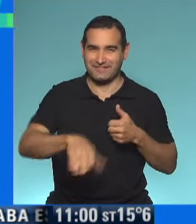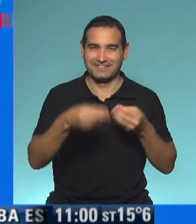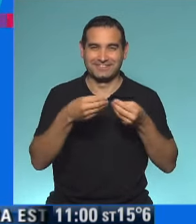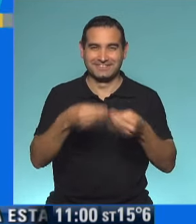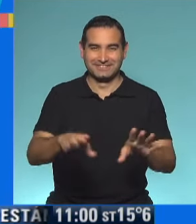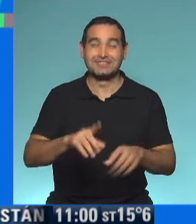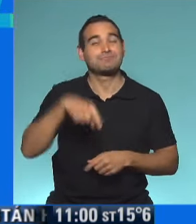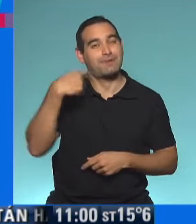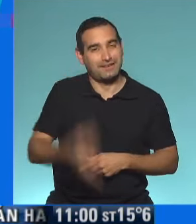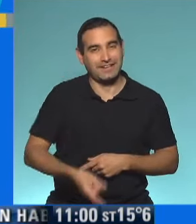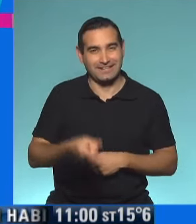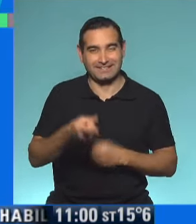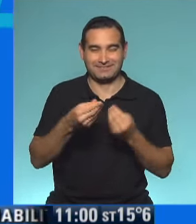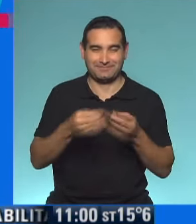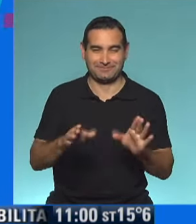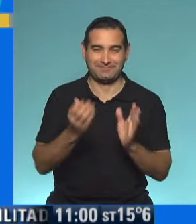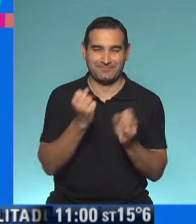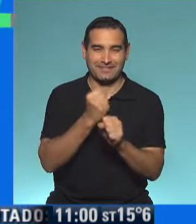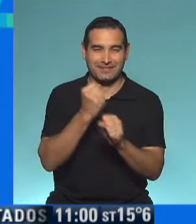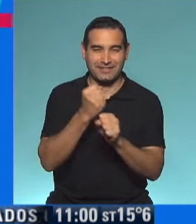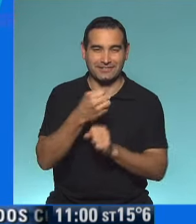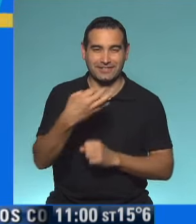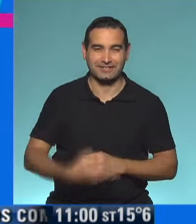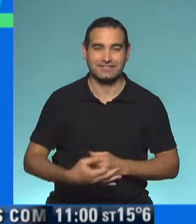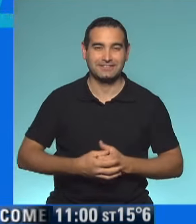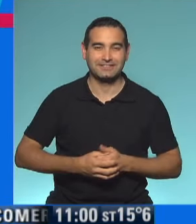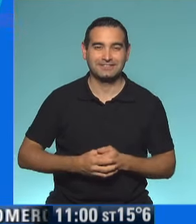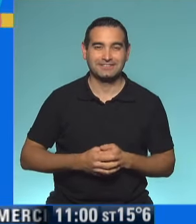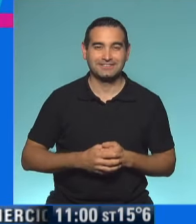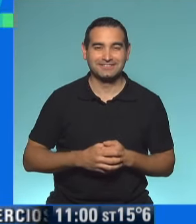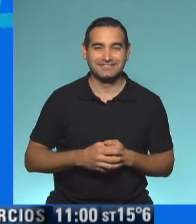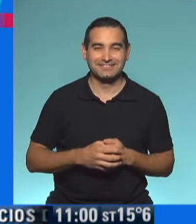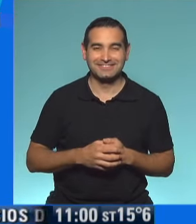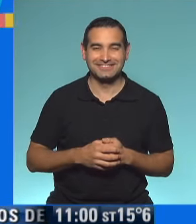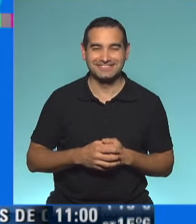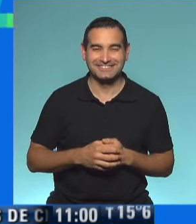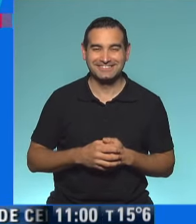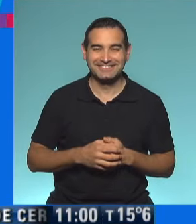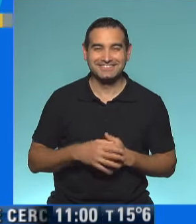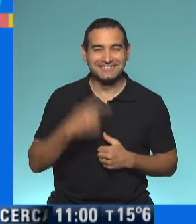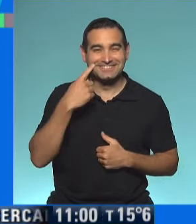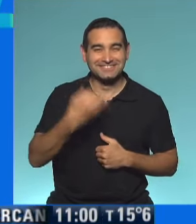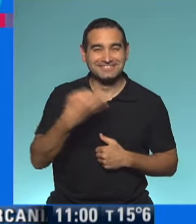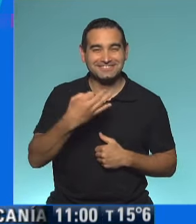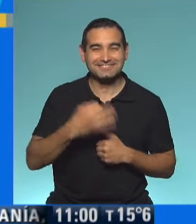cuaderno mañana, ¿eh? Ay, mira, llegó el cuaderno de Azaí de Agua de Oro, Córdoba.